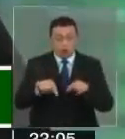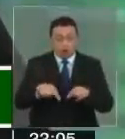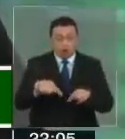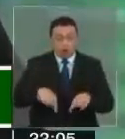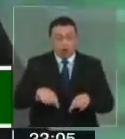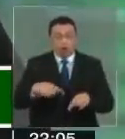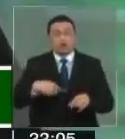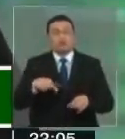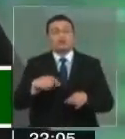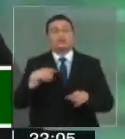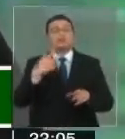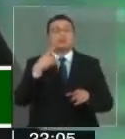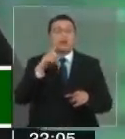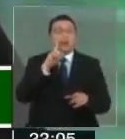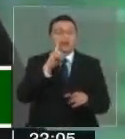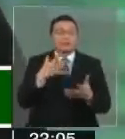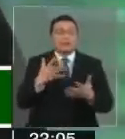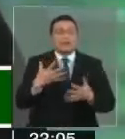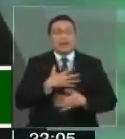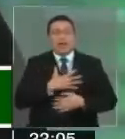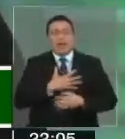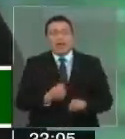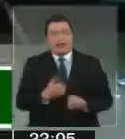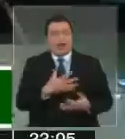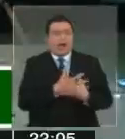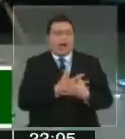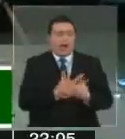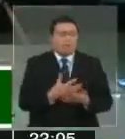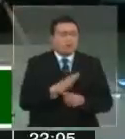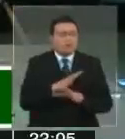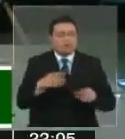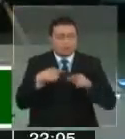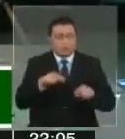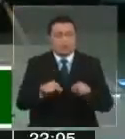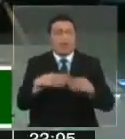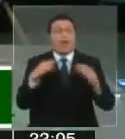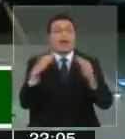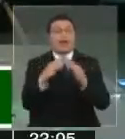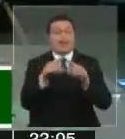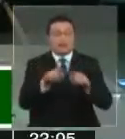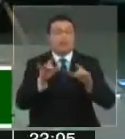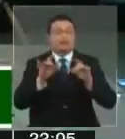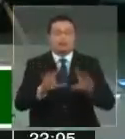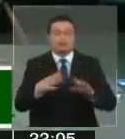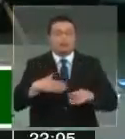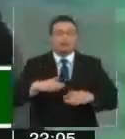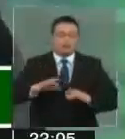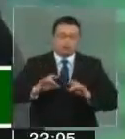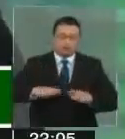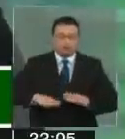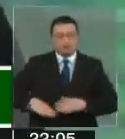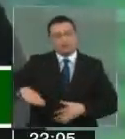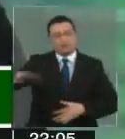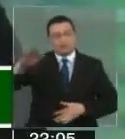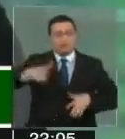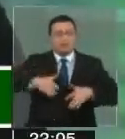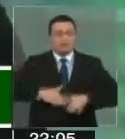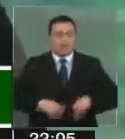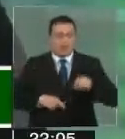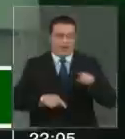donde estoy, lo que hago y lo que amo, digo, es justo la casa donde yo tenía que nacer. Por eso que